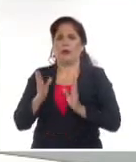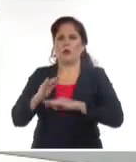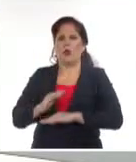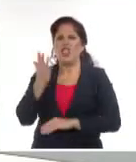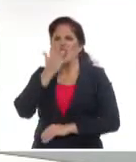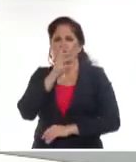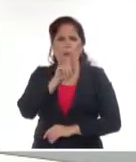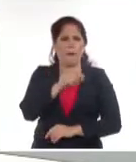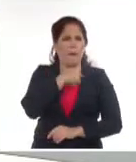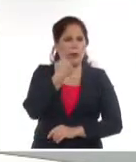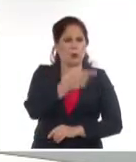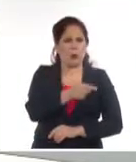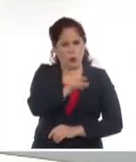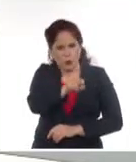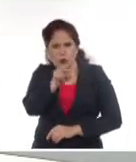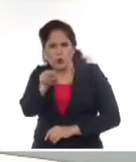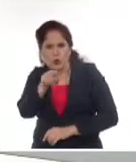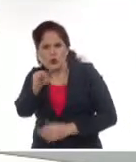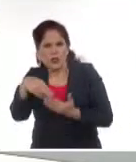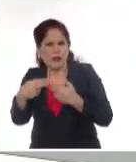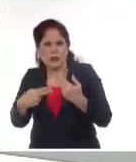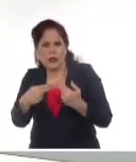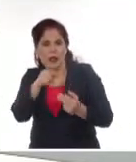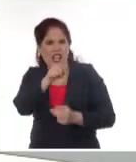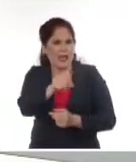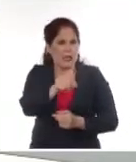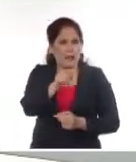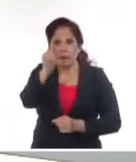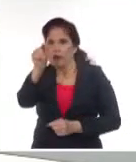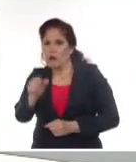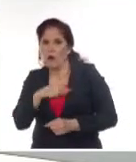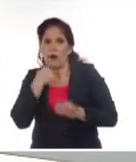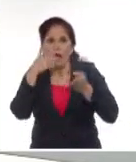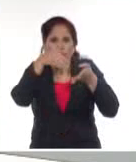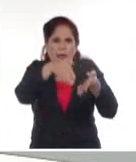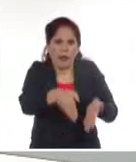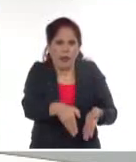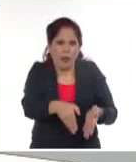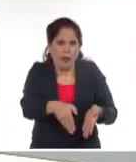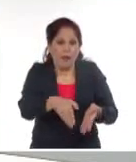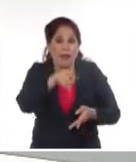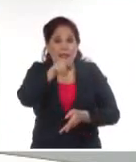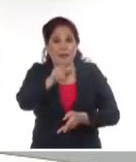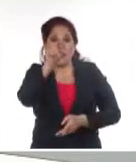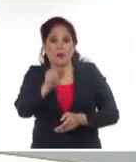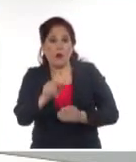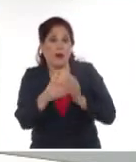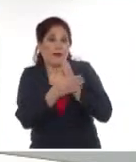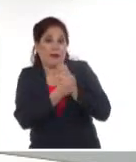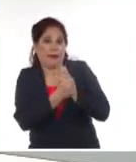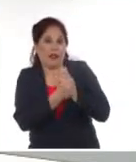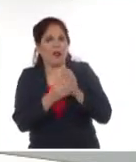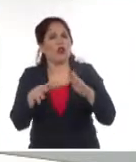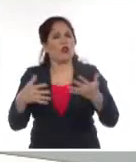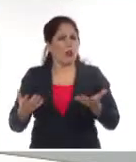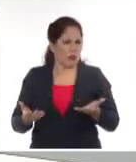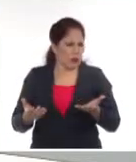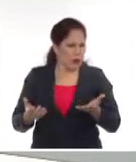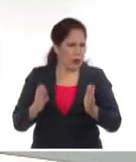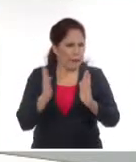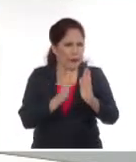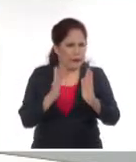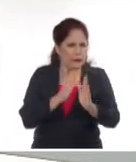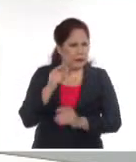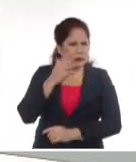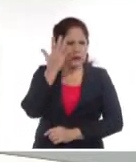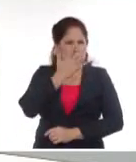quién? ¿Dónde está este o aquel cuerpo? ¿Qué pasó con aquel secuestrado del que jamás se tuvo noticia? ¿Cuáles